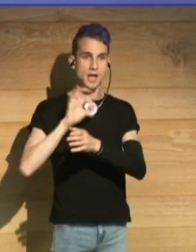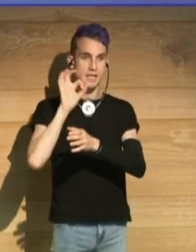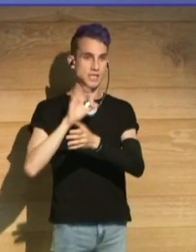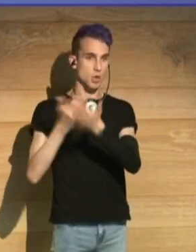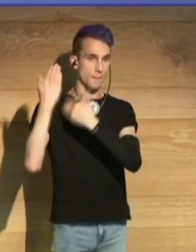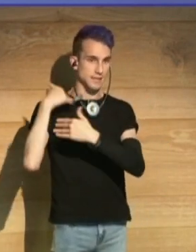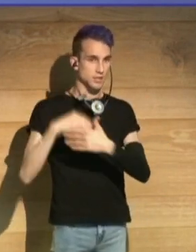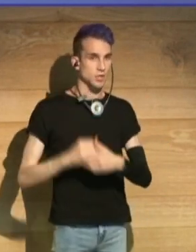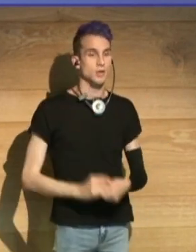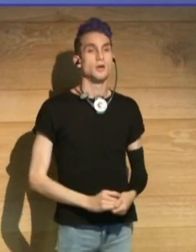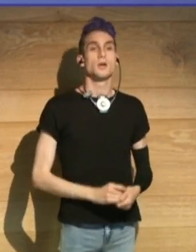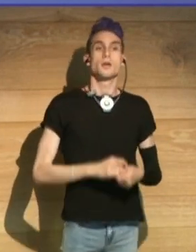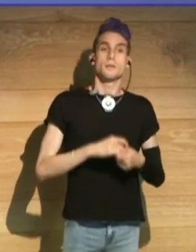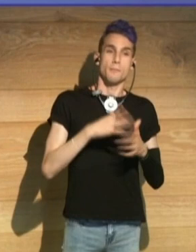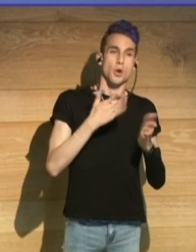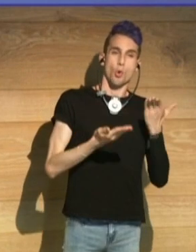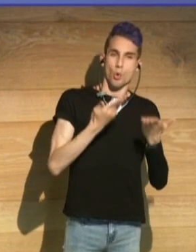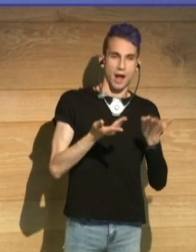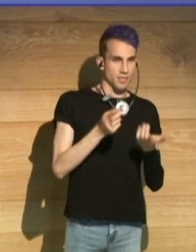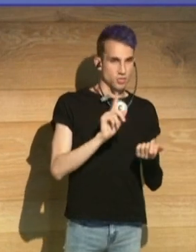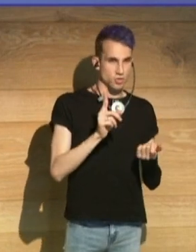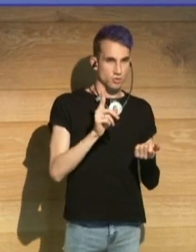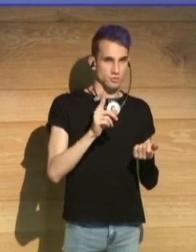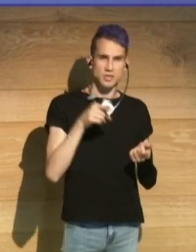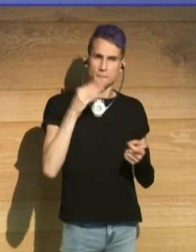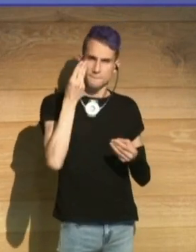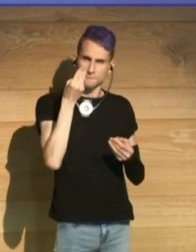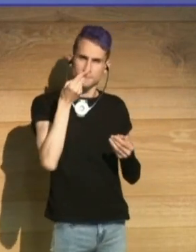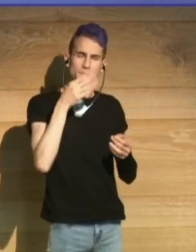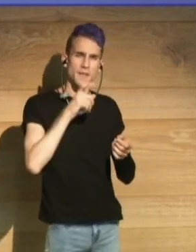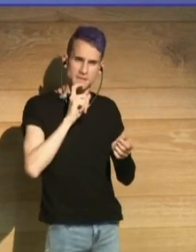desde ahora. ¿Le resulta muy difícil esa posición?